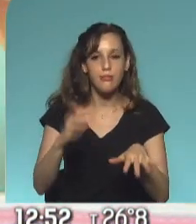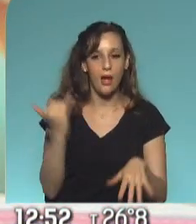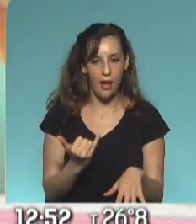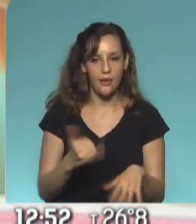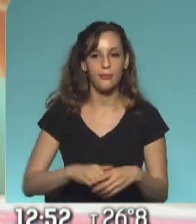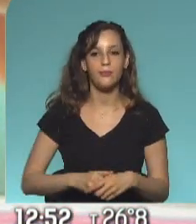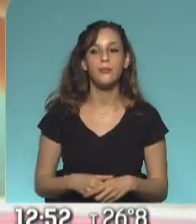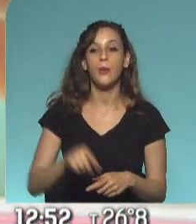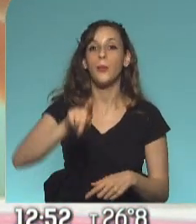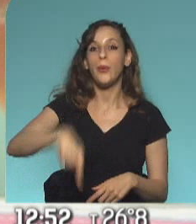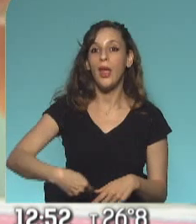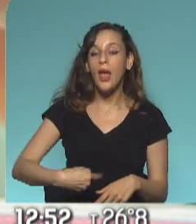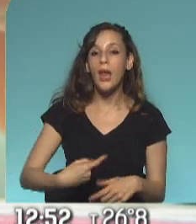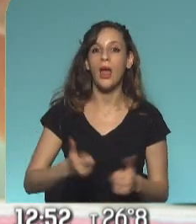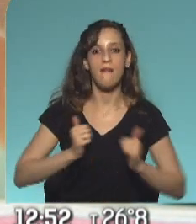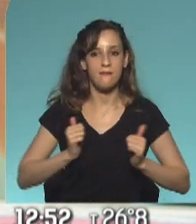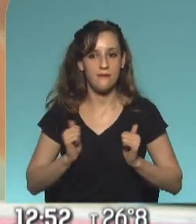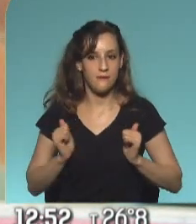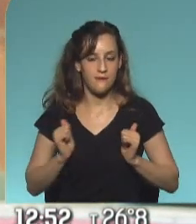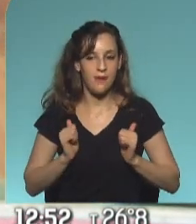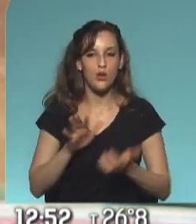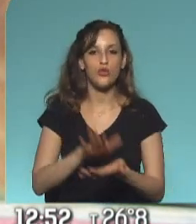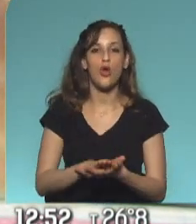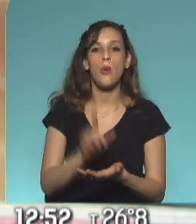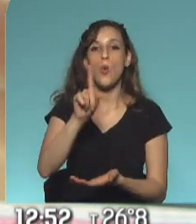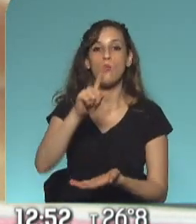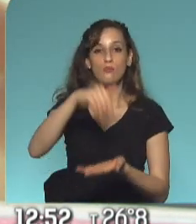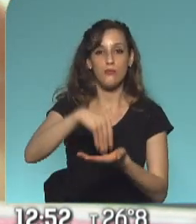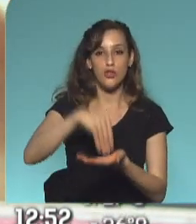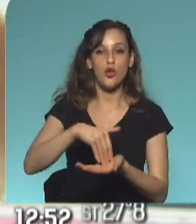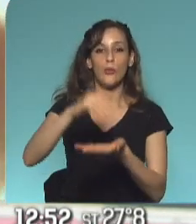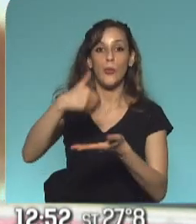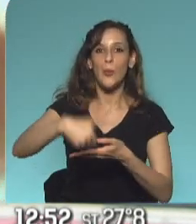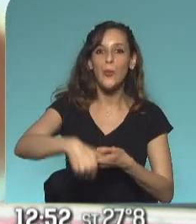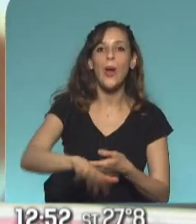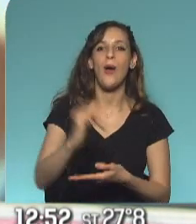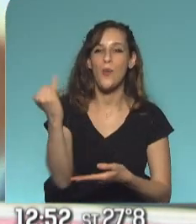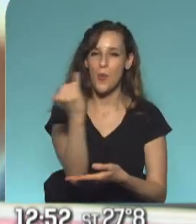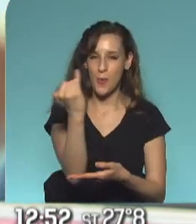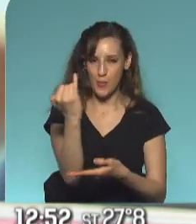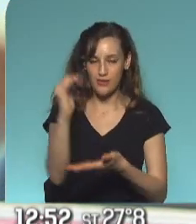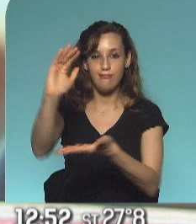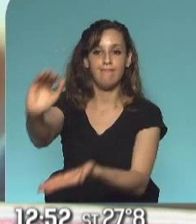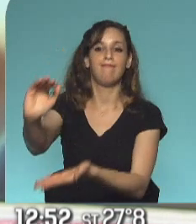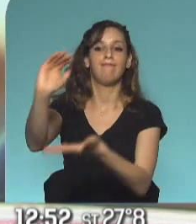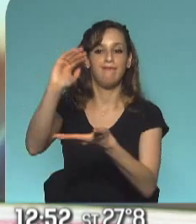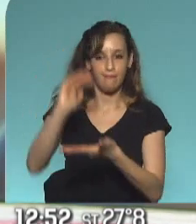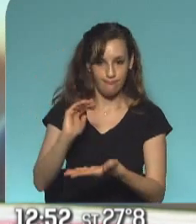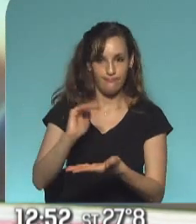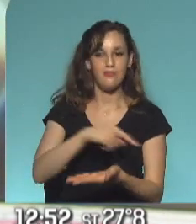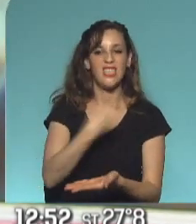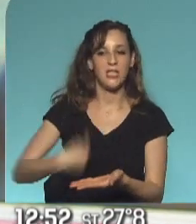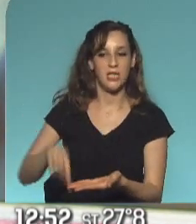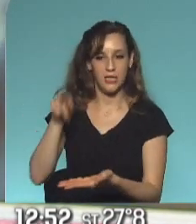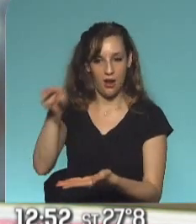ha generado una expectativa importante respecto al millón de vacunas que estarán llegando el jueves justamente desde China. Estábamos recién